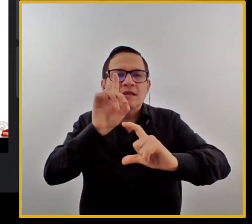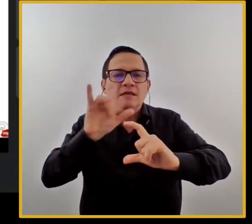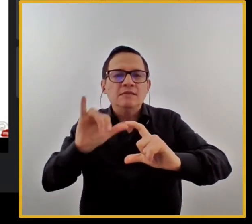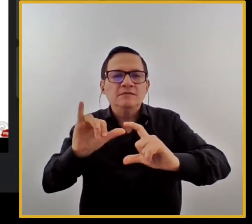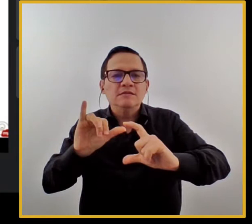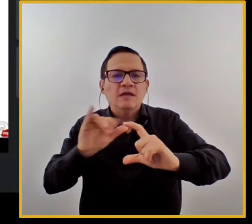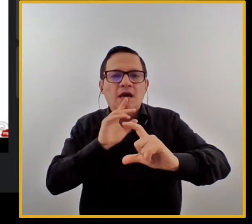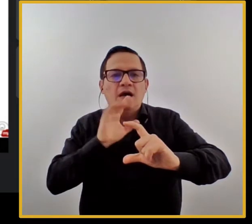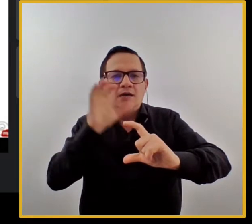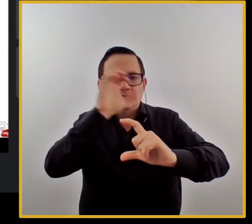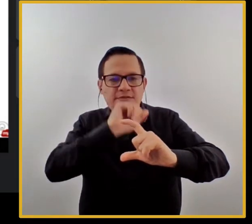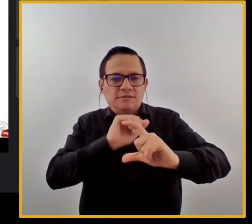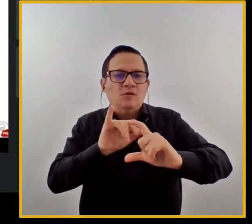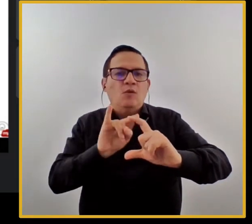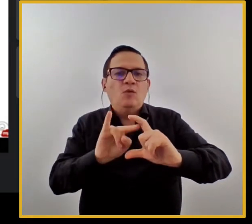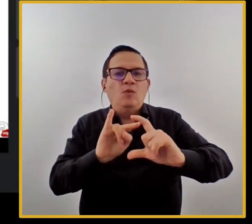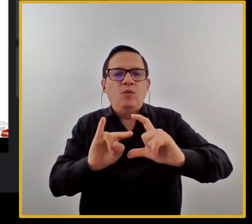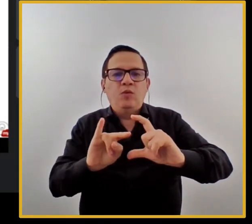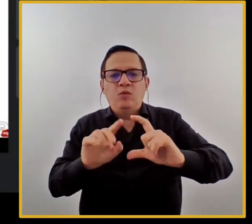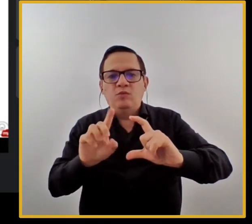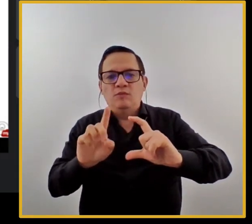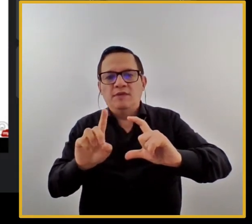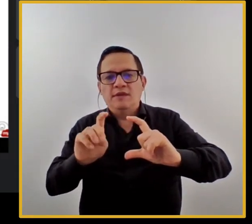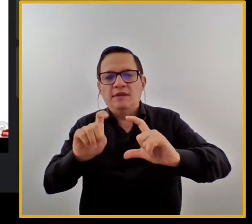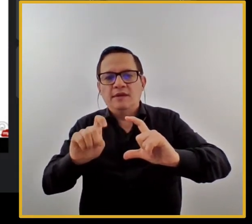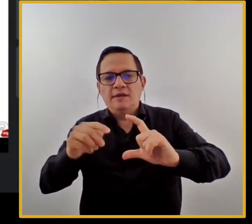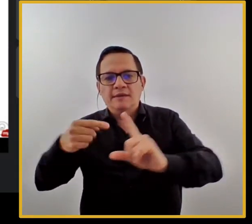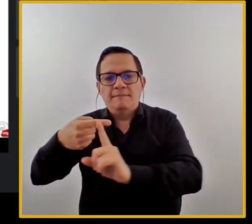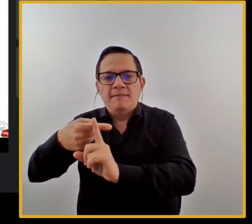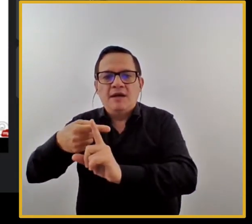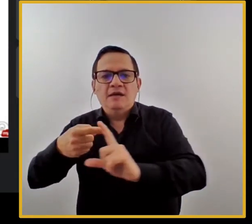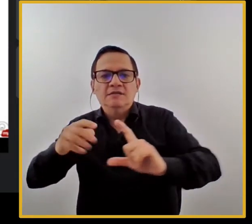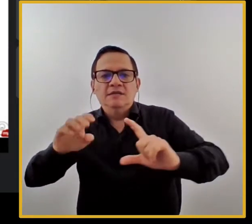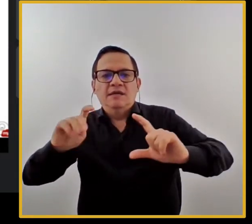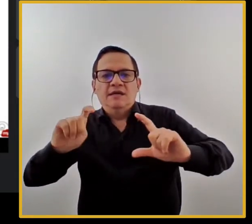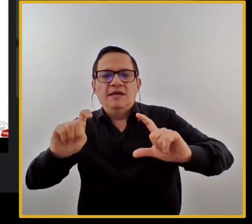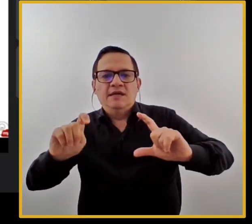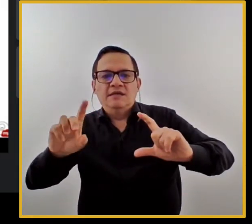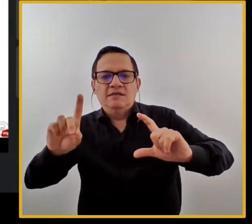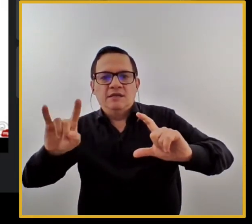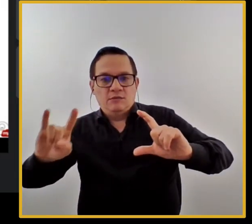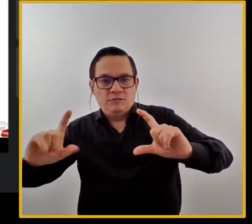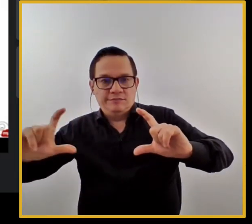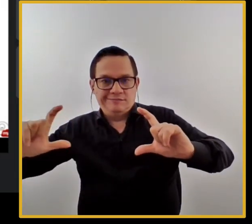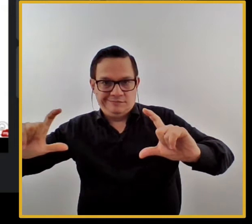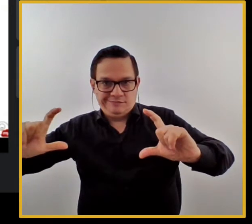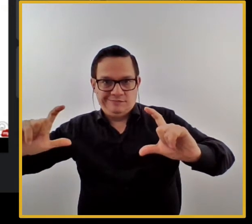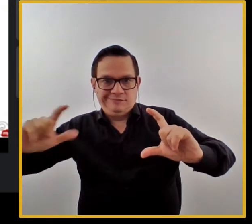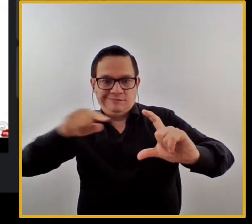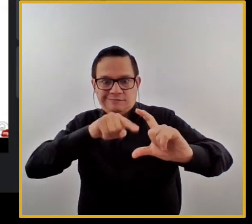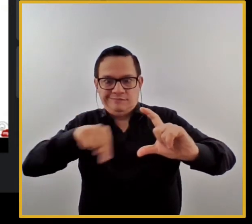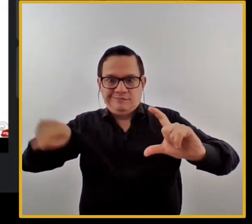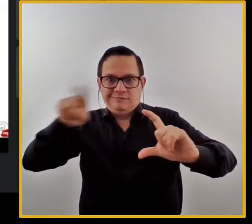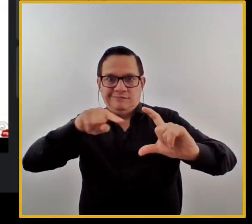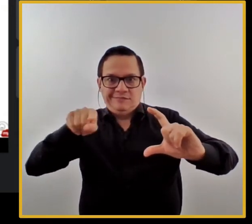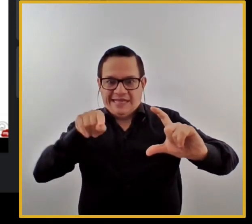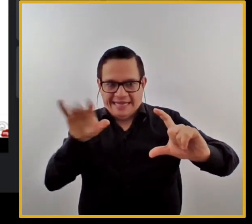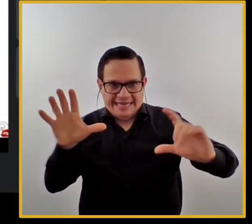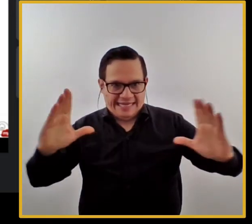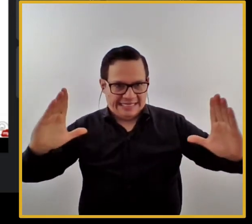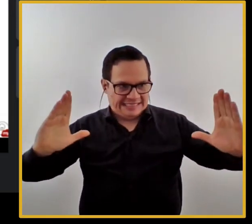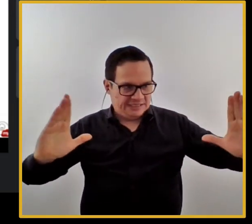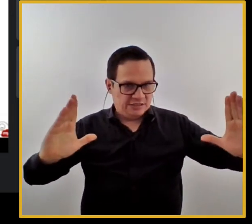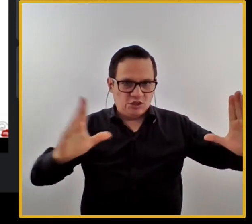es u de x más x de u, ¿cierto? Y esto es igual a tener